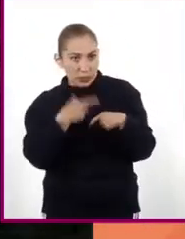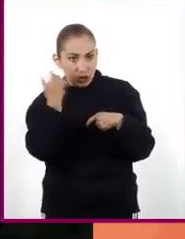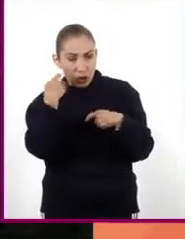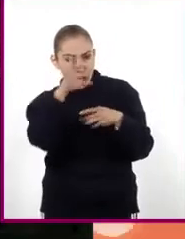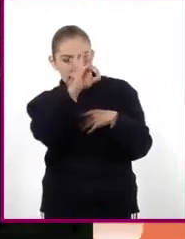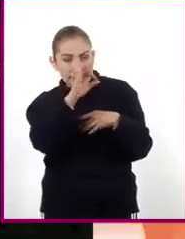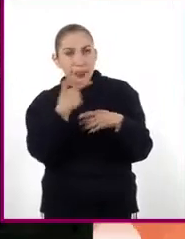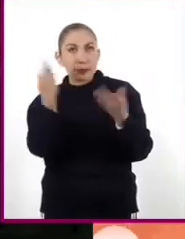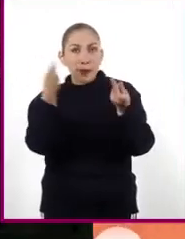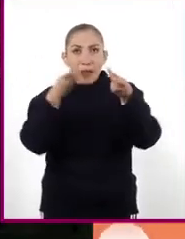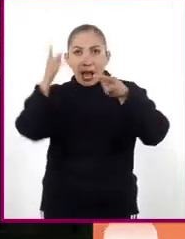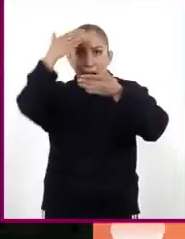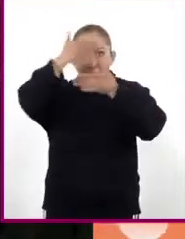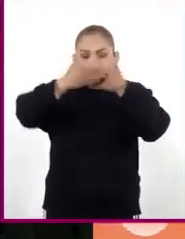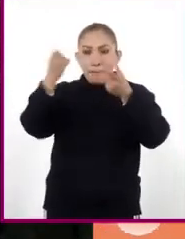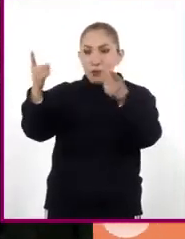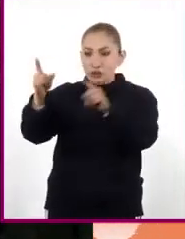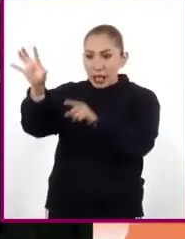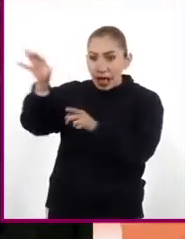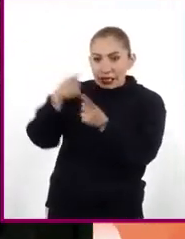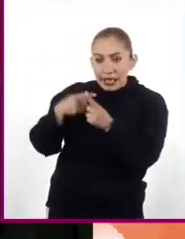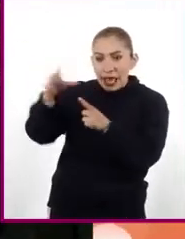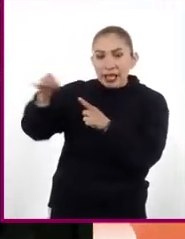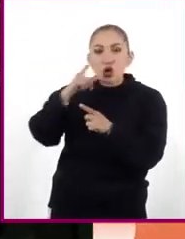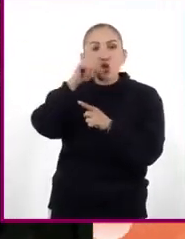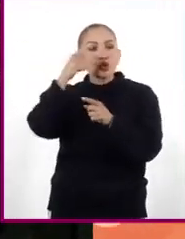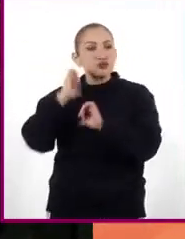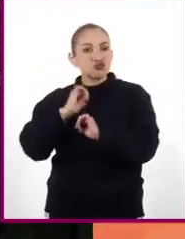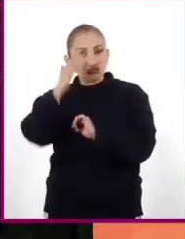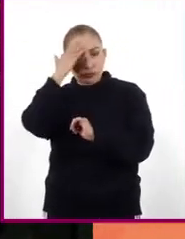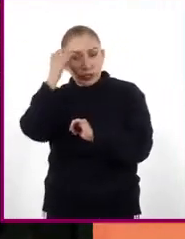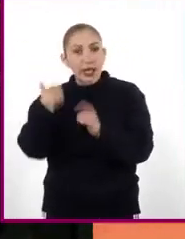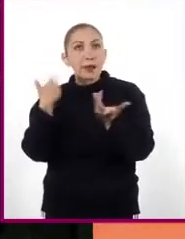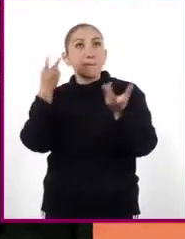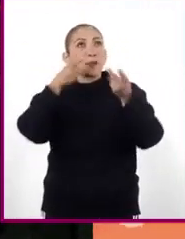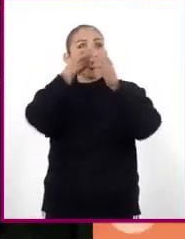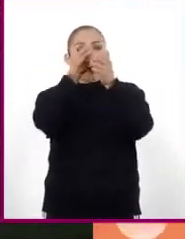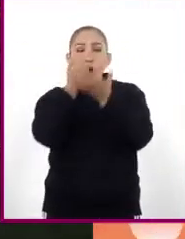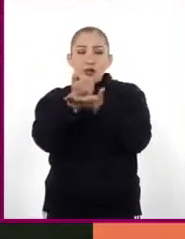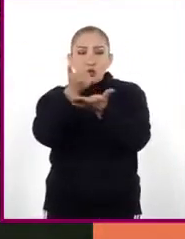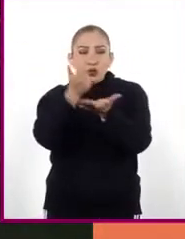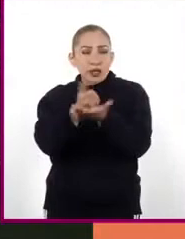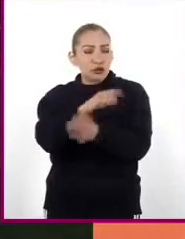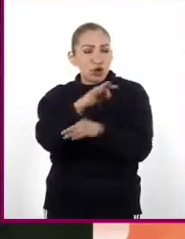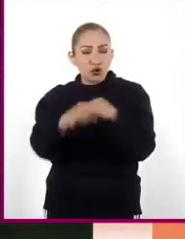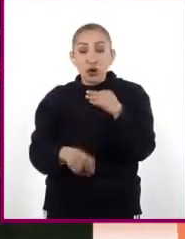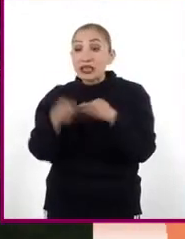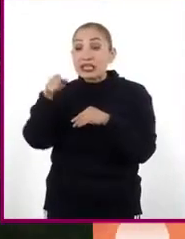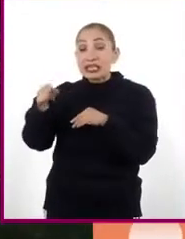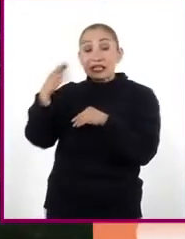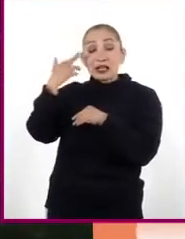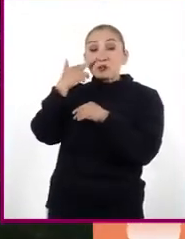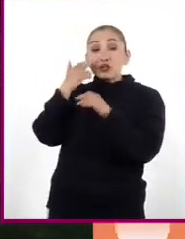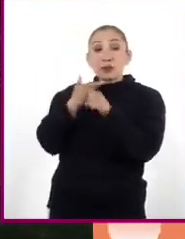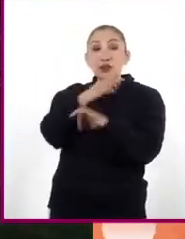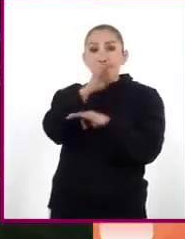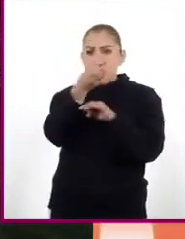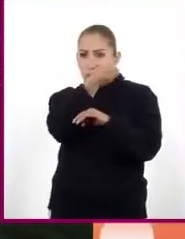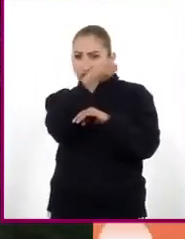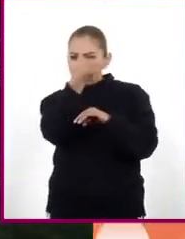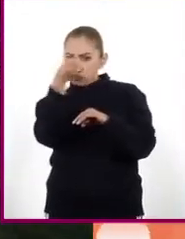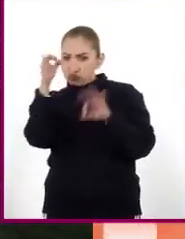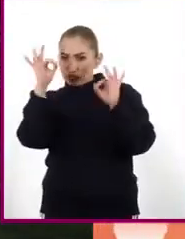creativos, escenógrafo, musicalizador, iluminador, tramoyista, etc. Y es responsable de todo el montaje.